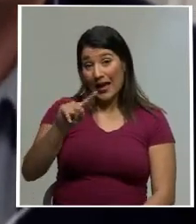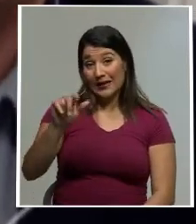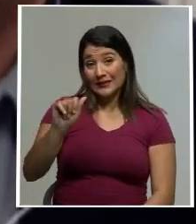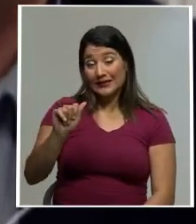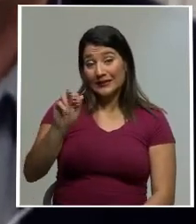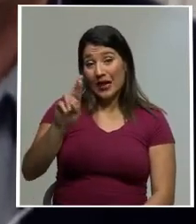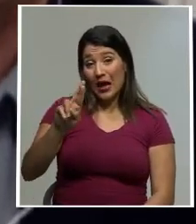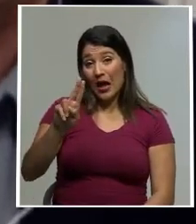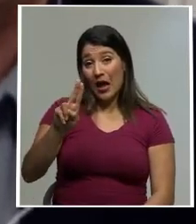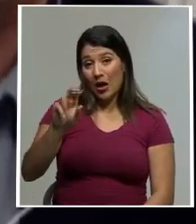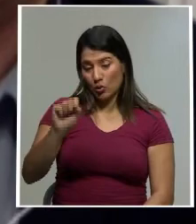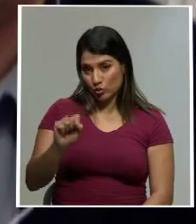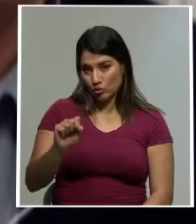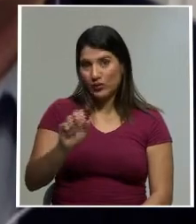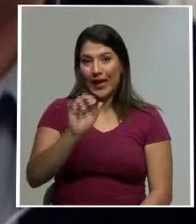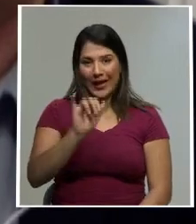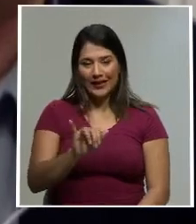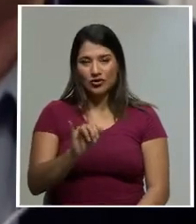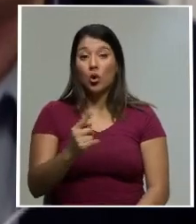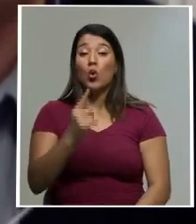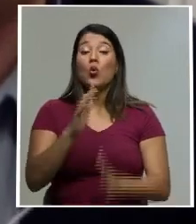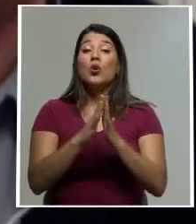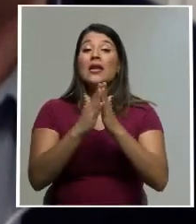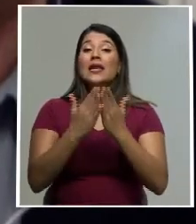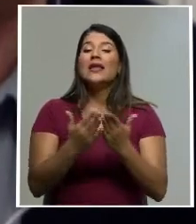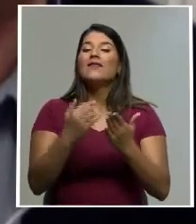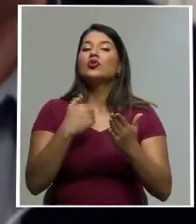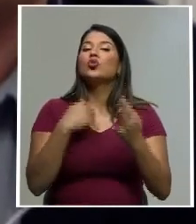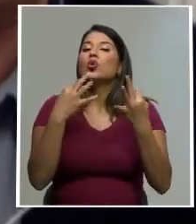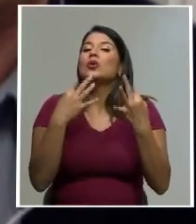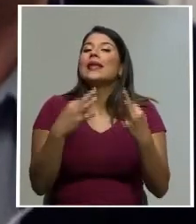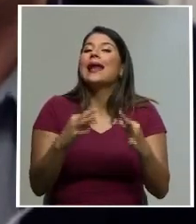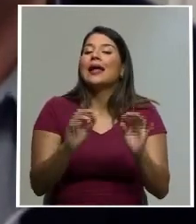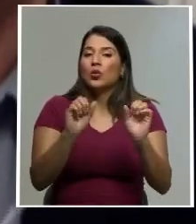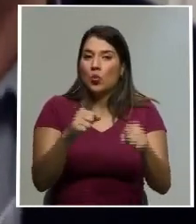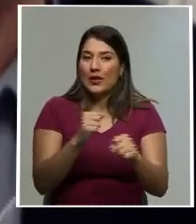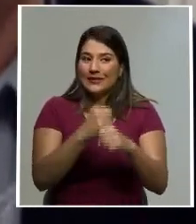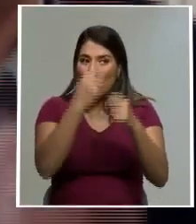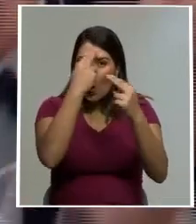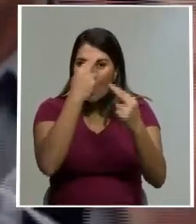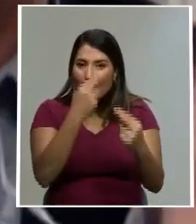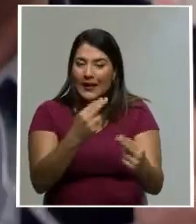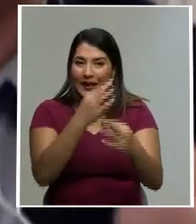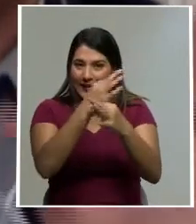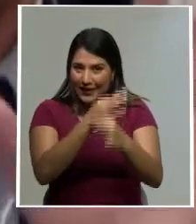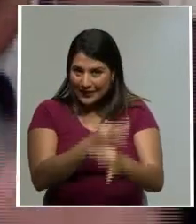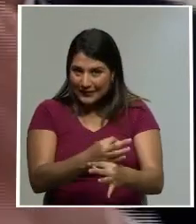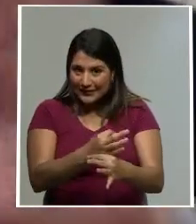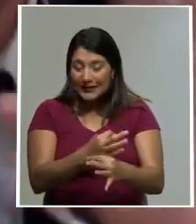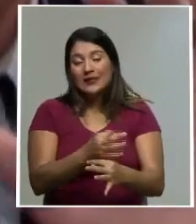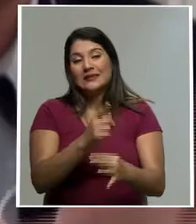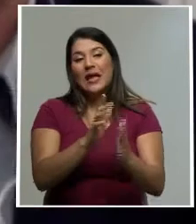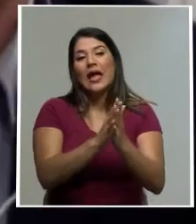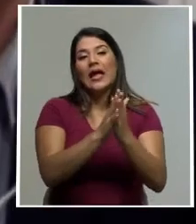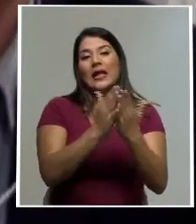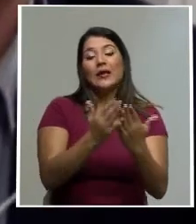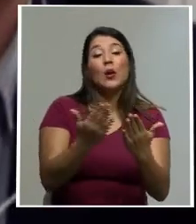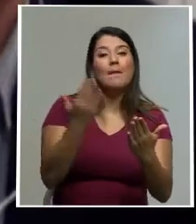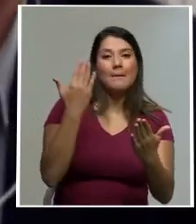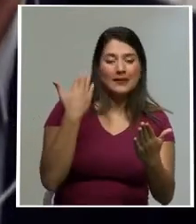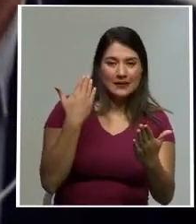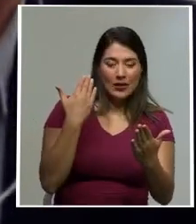era un libro donde yo trataba de hacer un homenaje a la tradición, que era el libro del pasado, porque se divide como en dos